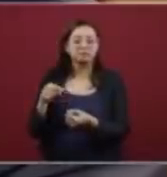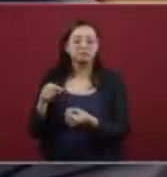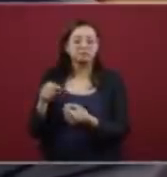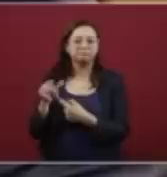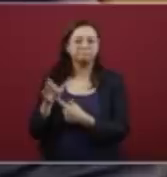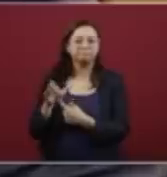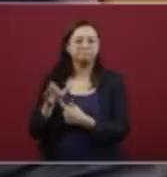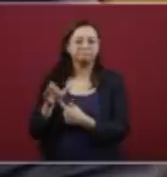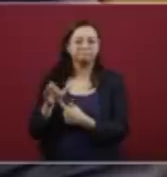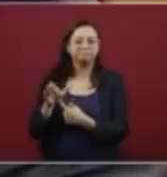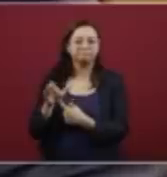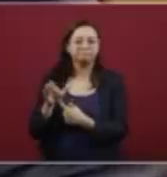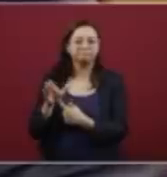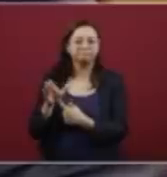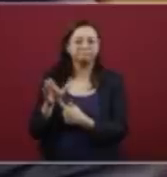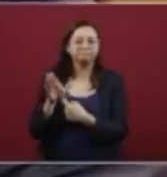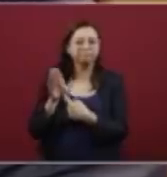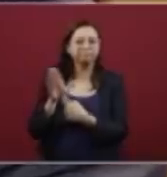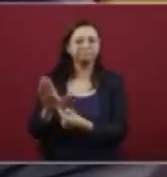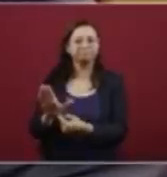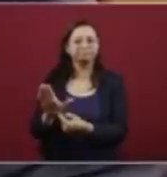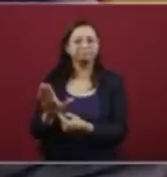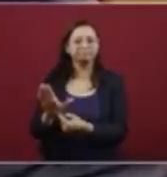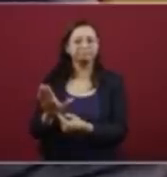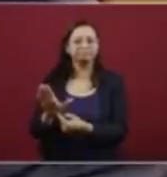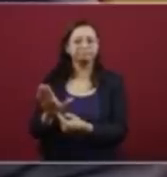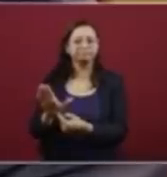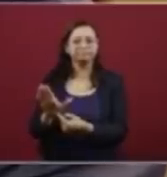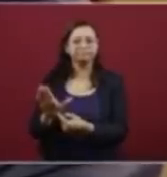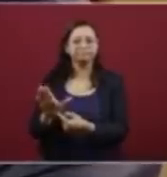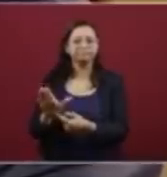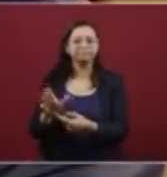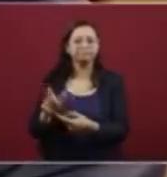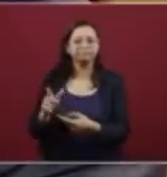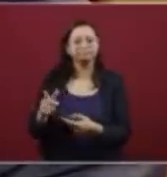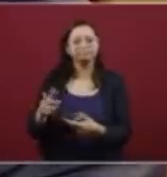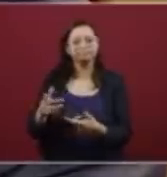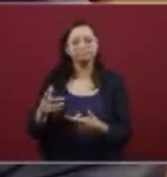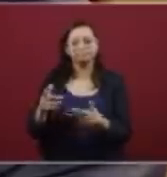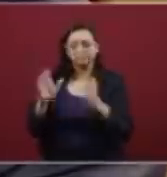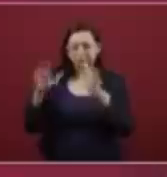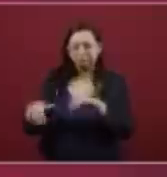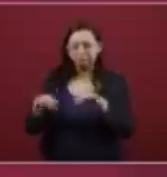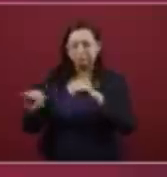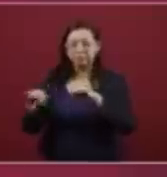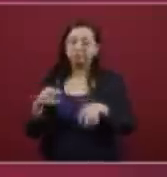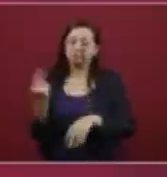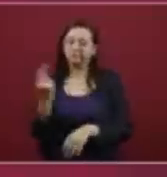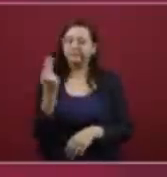poniendo como requisito la experiencia.